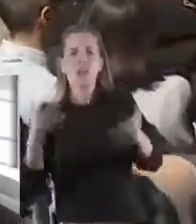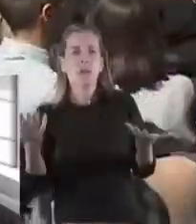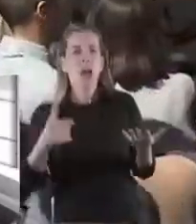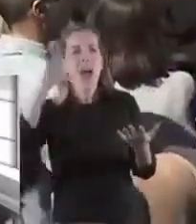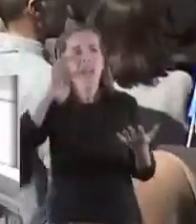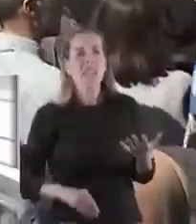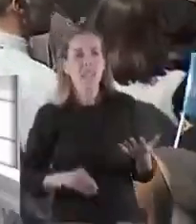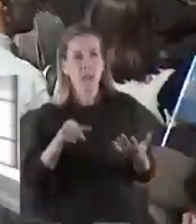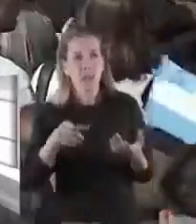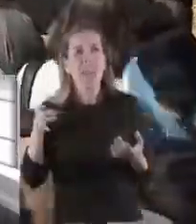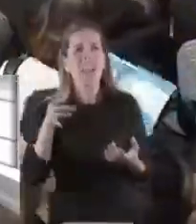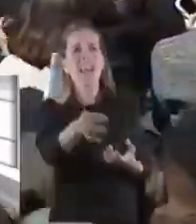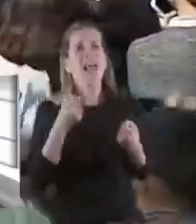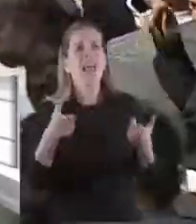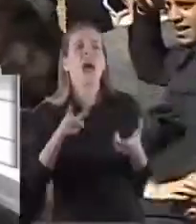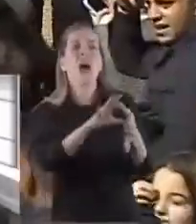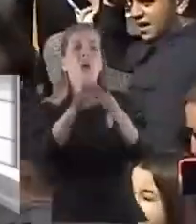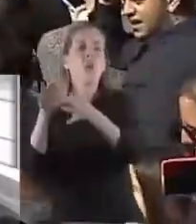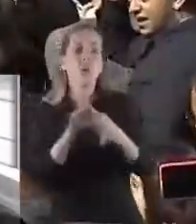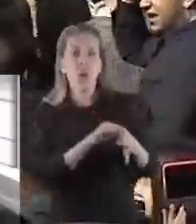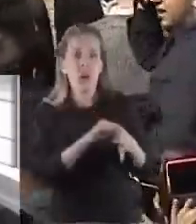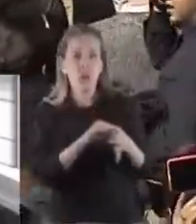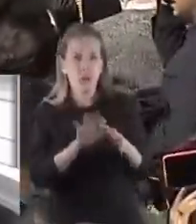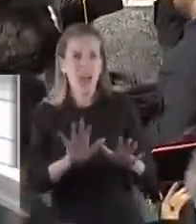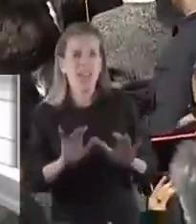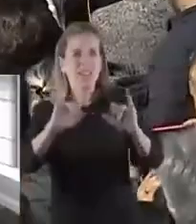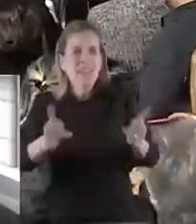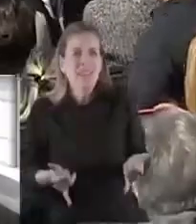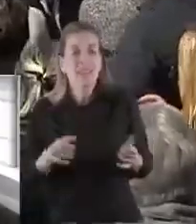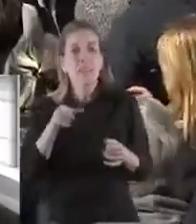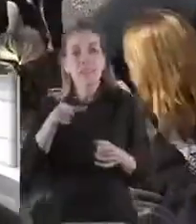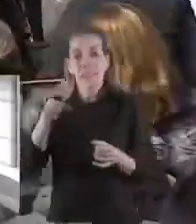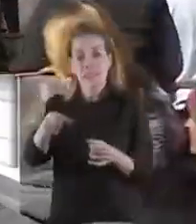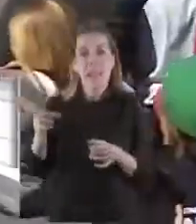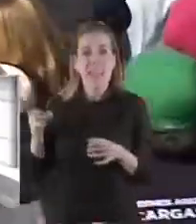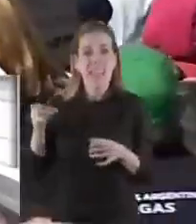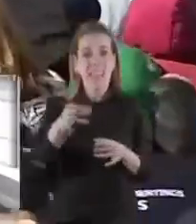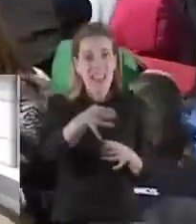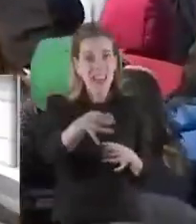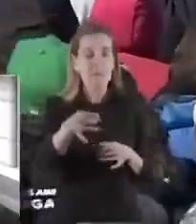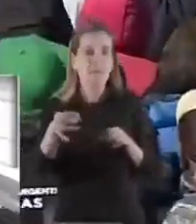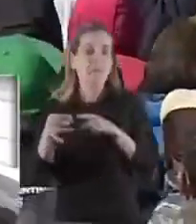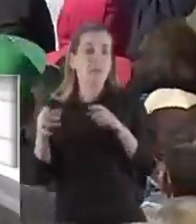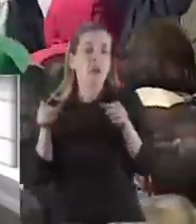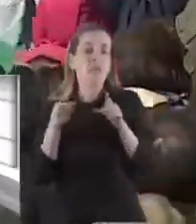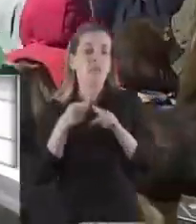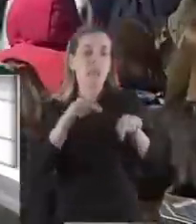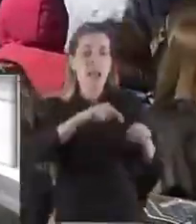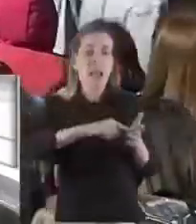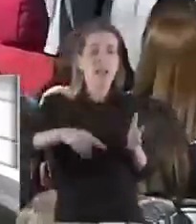nos una para que nos una este es creen que tiene un extremo en cañada de gómez